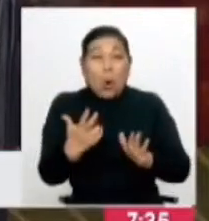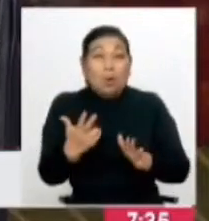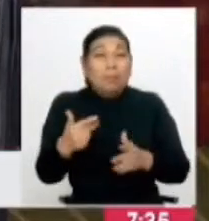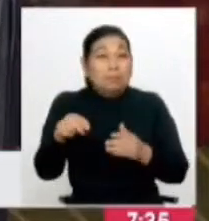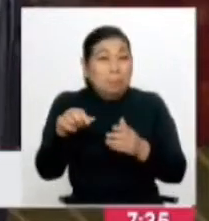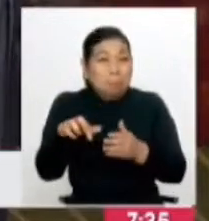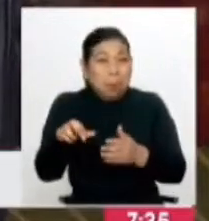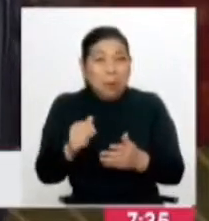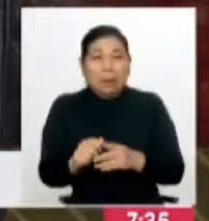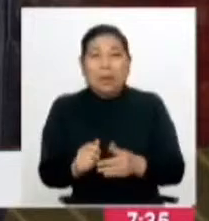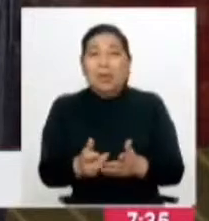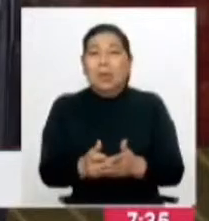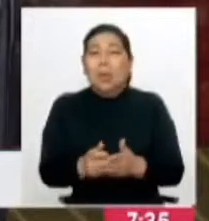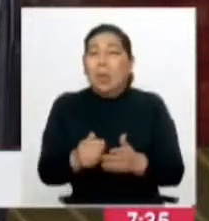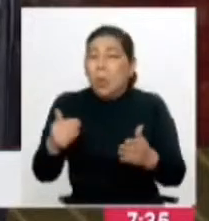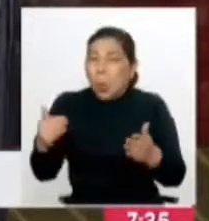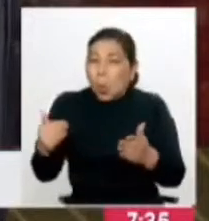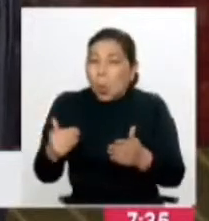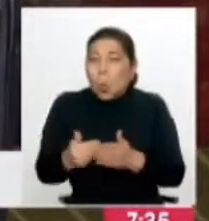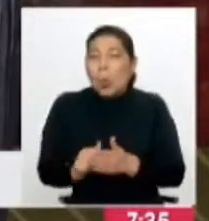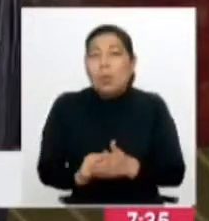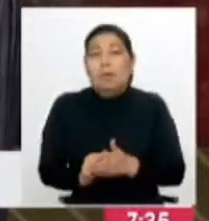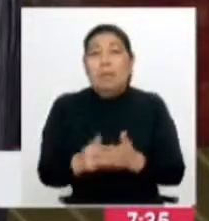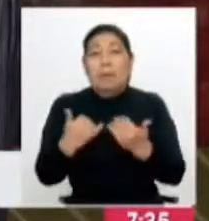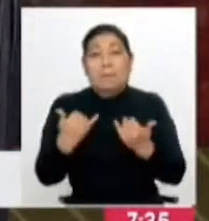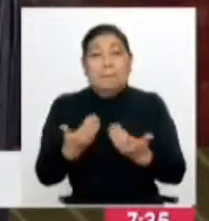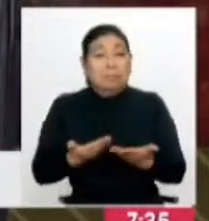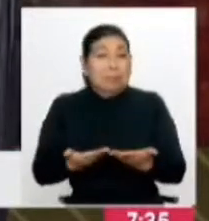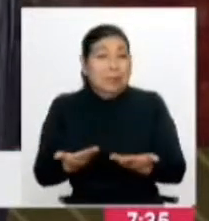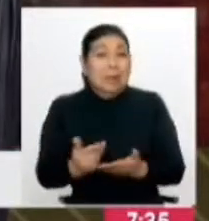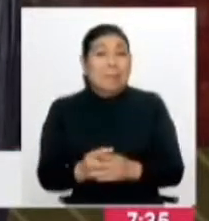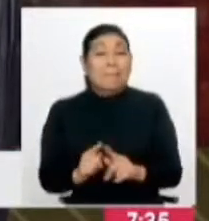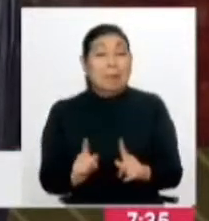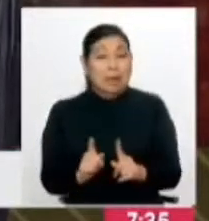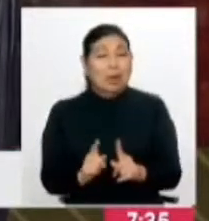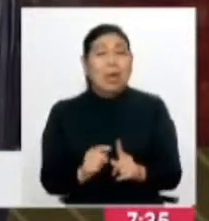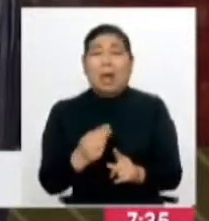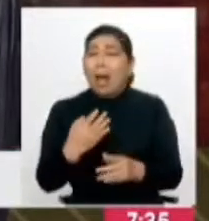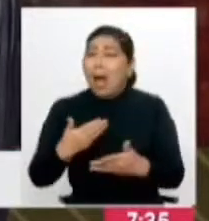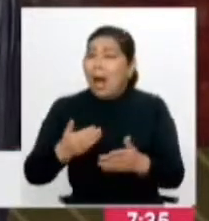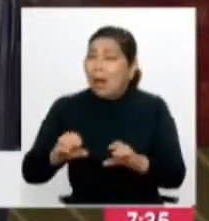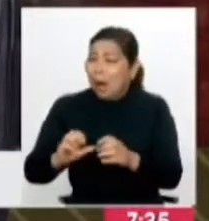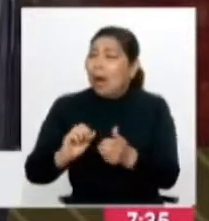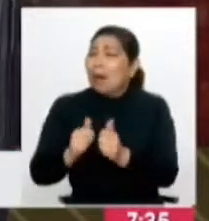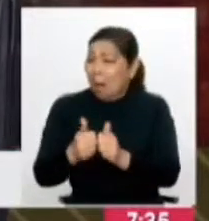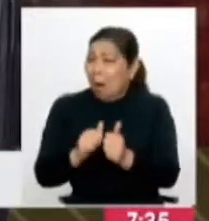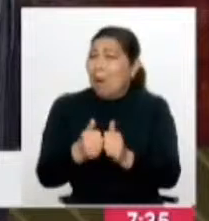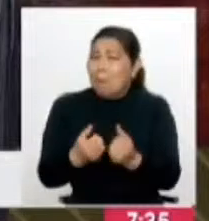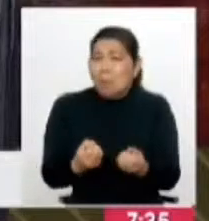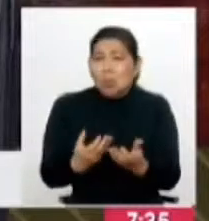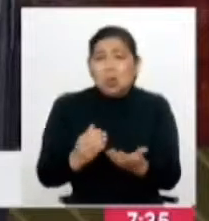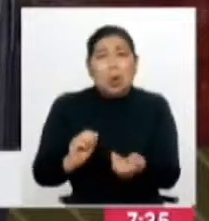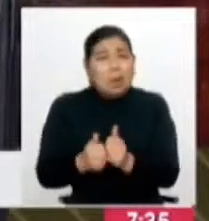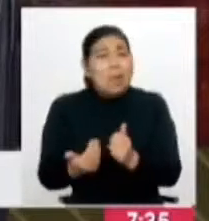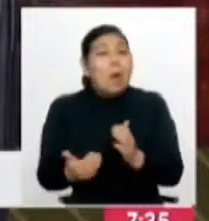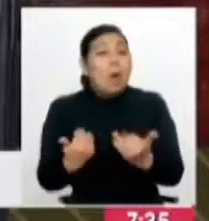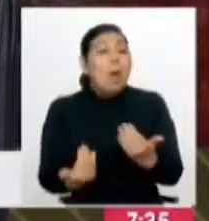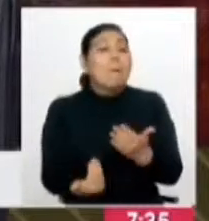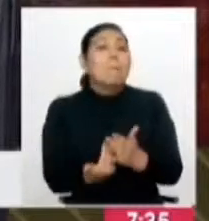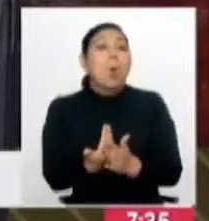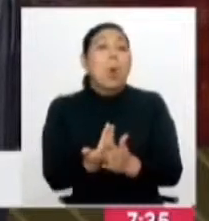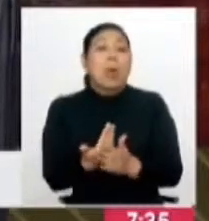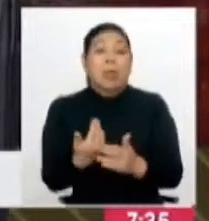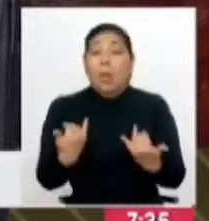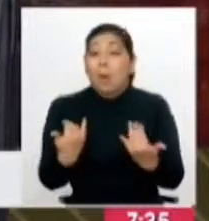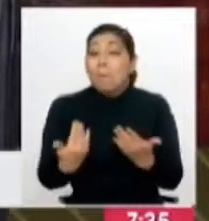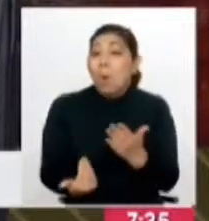años de antigüedad, claro, por el último que está vigente en el mercado. Claro. O sea, se han hecho varias cosas y se vienen muchas cosas mejores, obviamente. Así es.